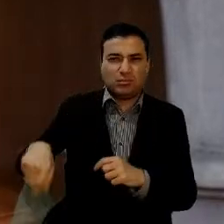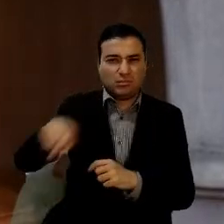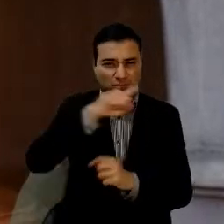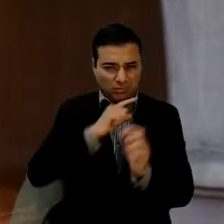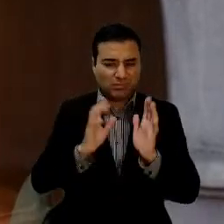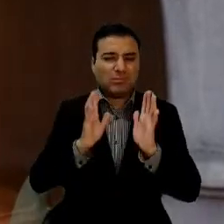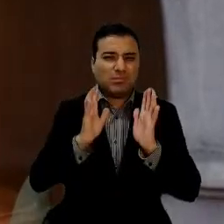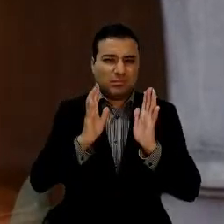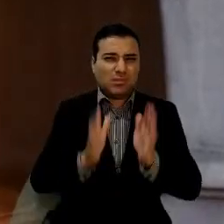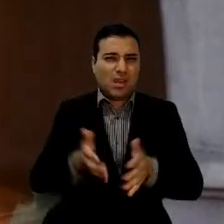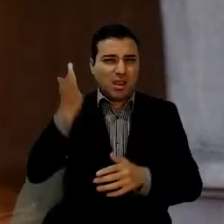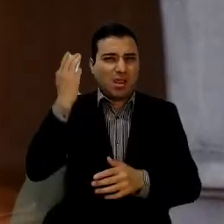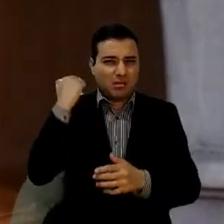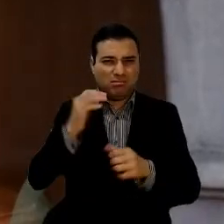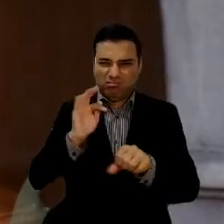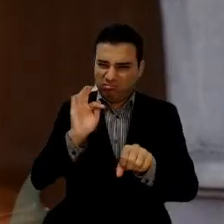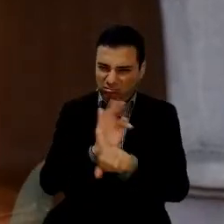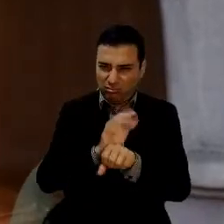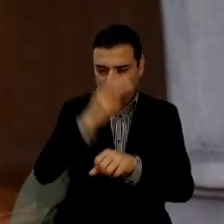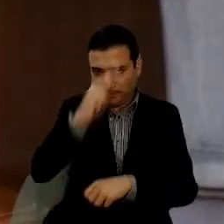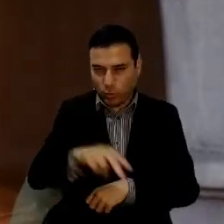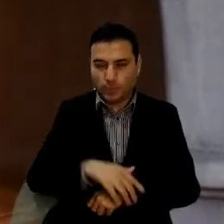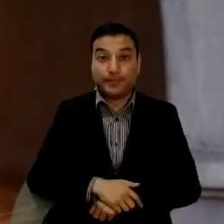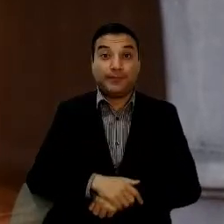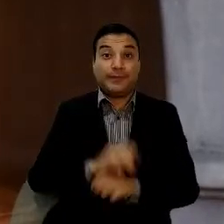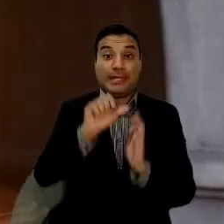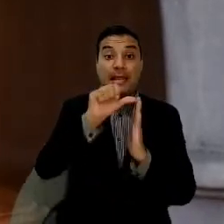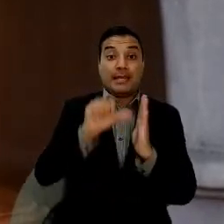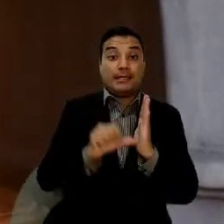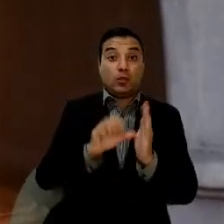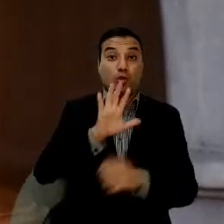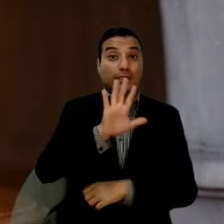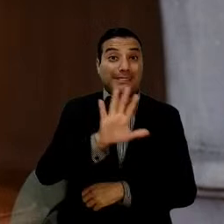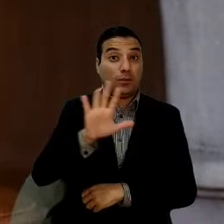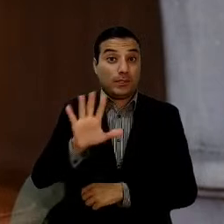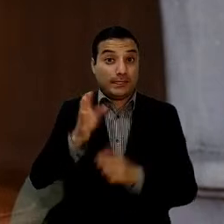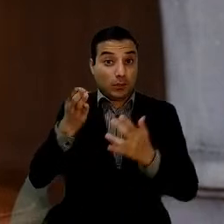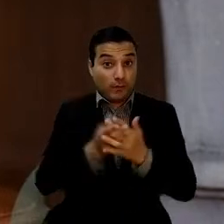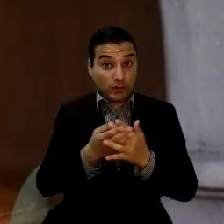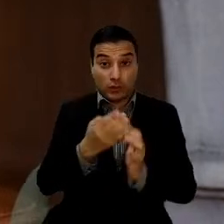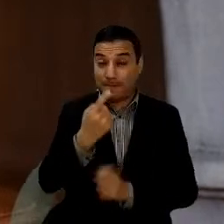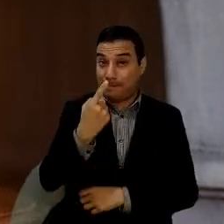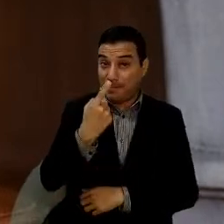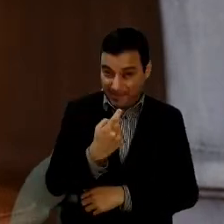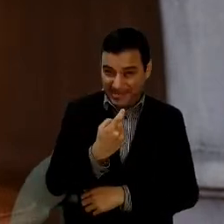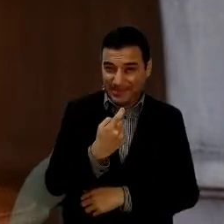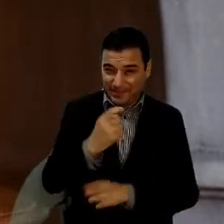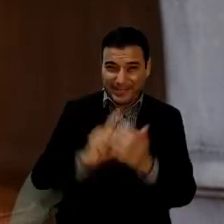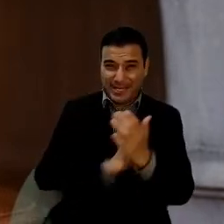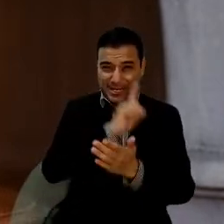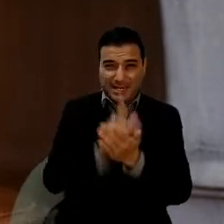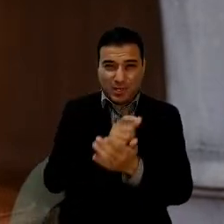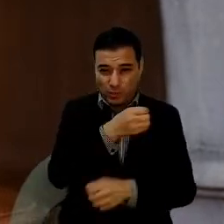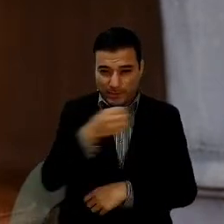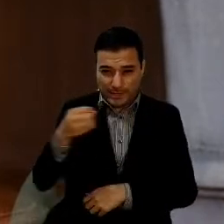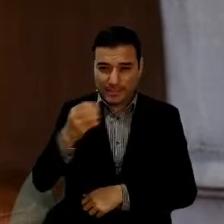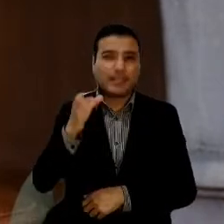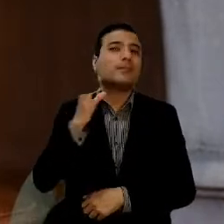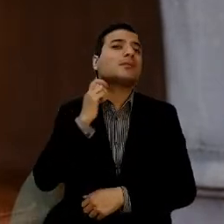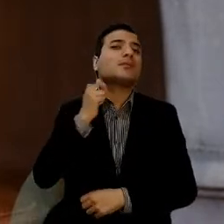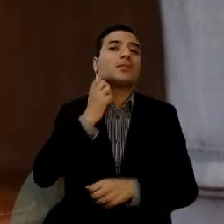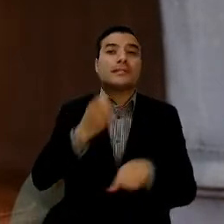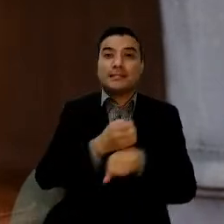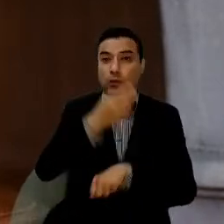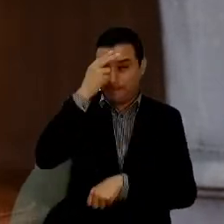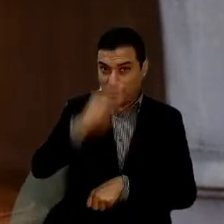y decisivos de nuestra historia. Con fundamento en el artículo 55, fracción primera de la Ley Orgánica del Poder Legislativo del Estado Libre y